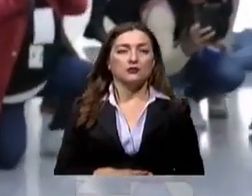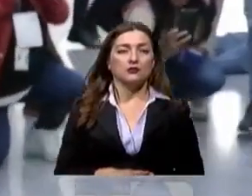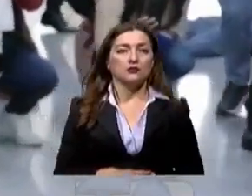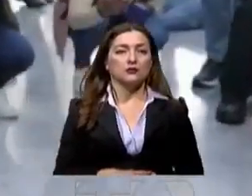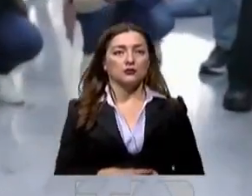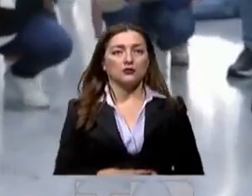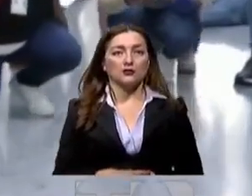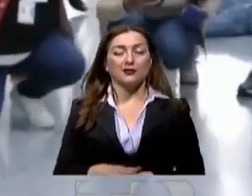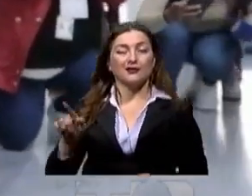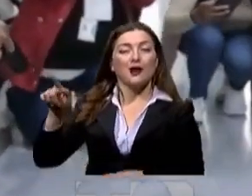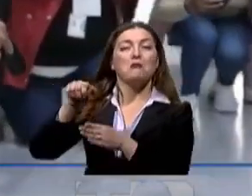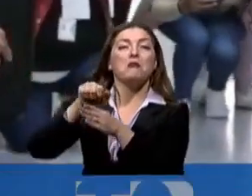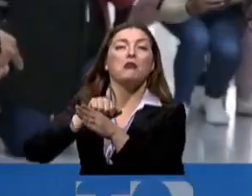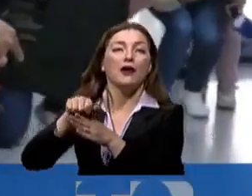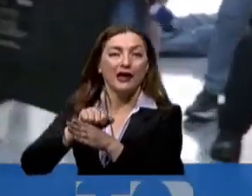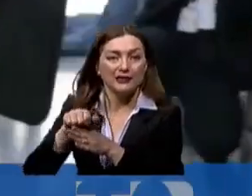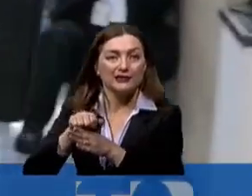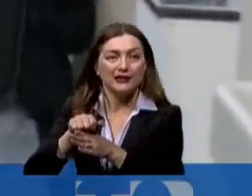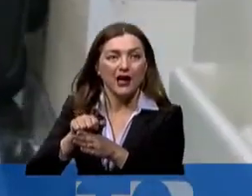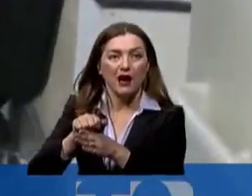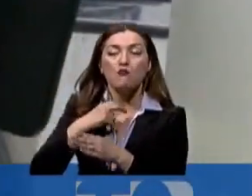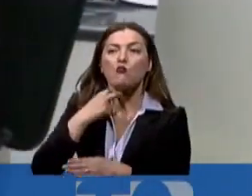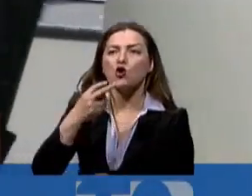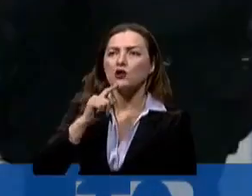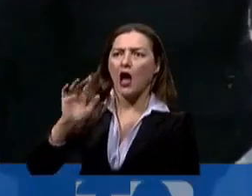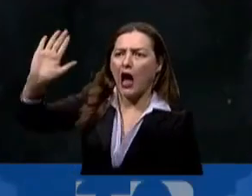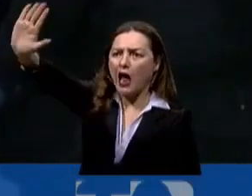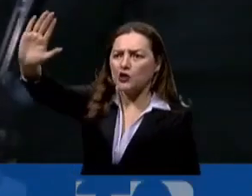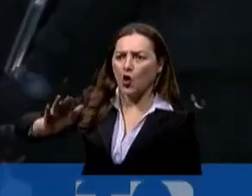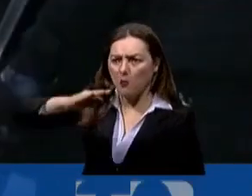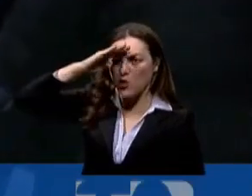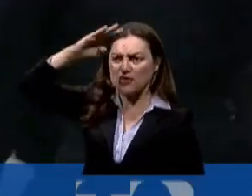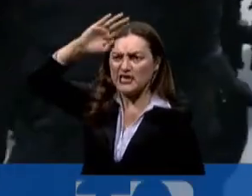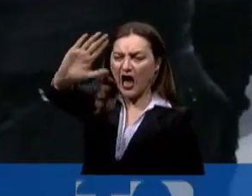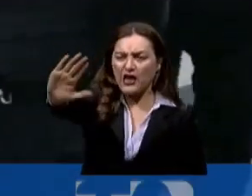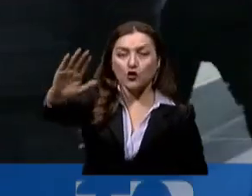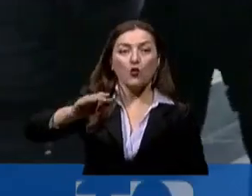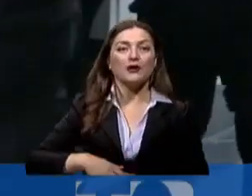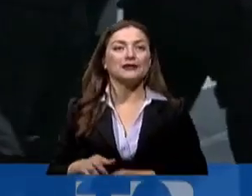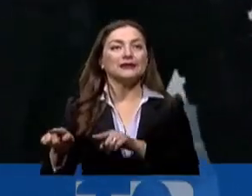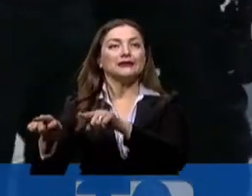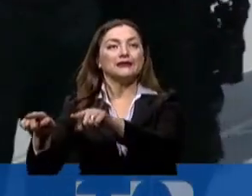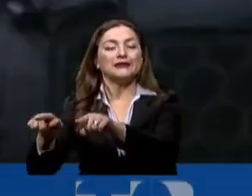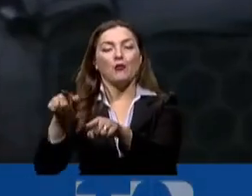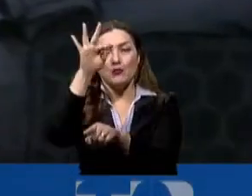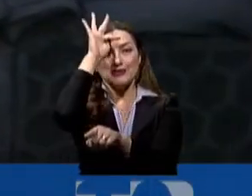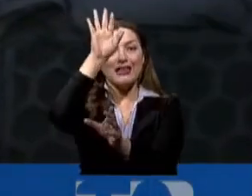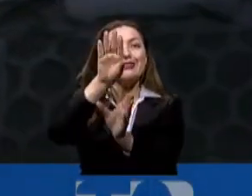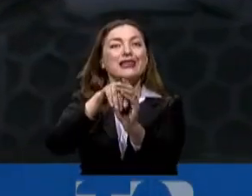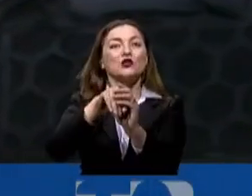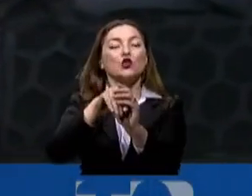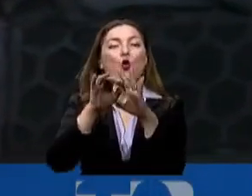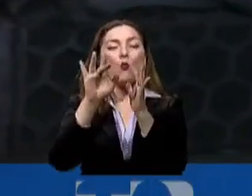¡Alta policía! Lo que usted está viendo es un simulacro al interior del hospital del IES de Guaranda. Este ejercicio de respuesta